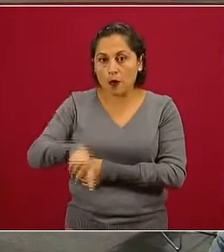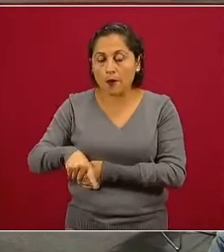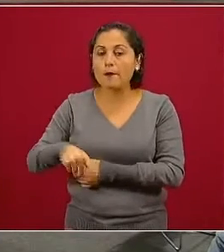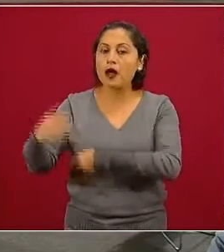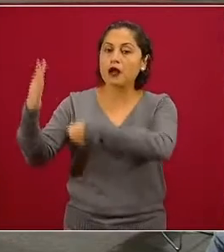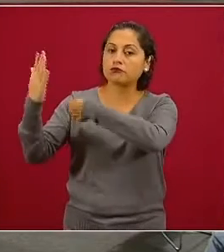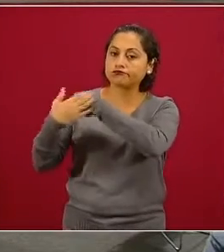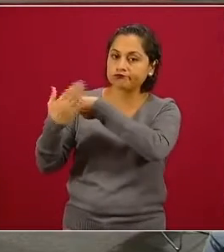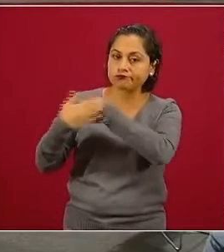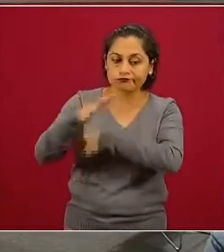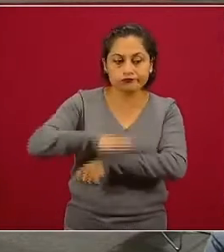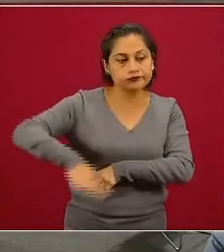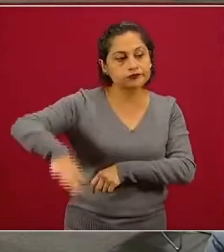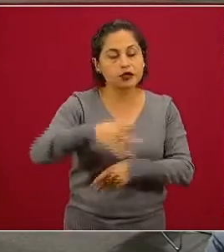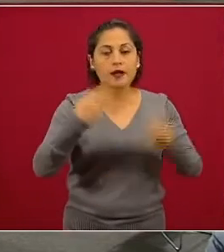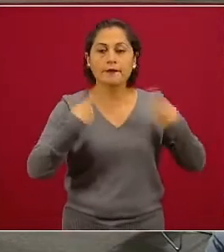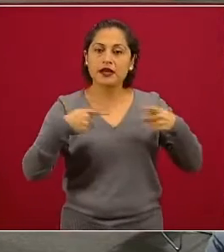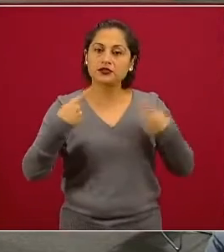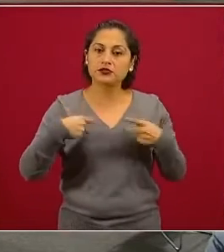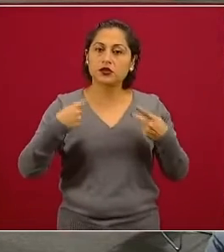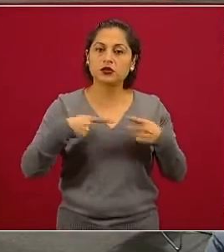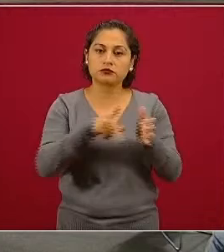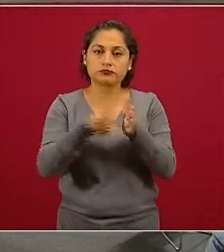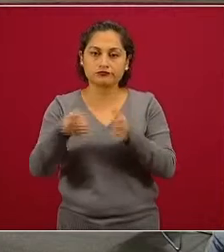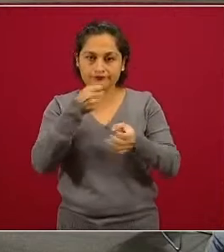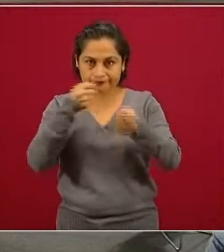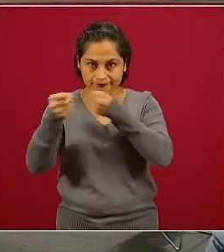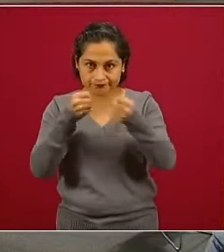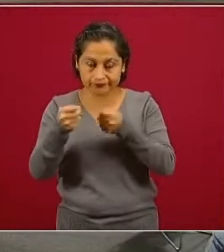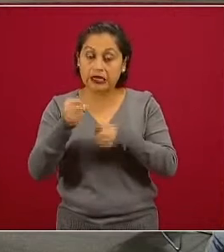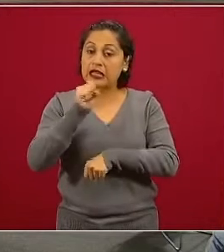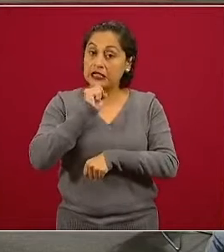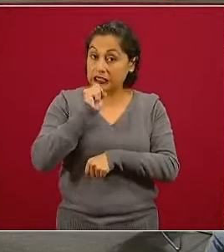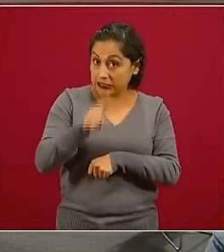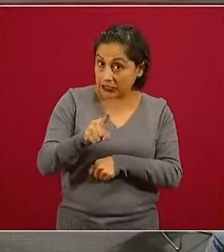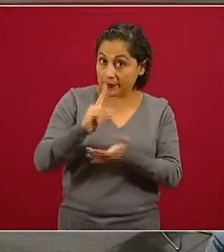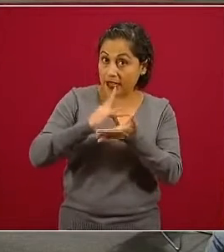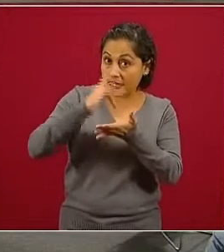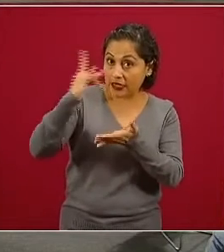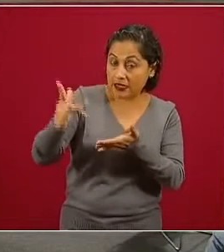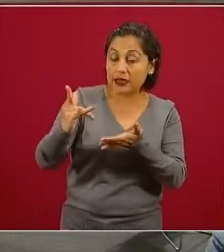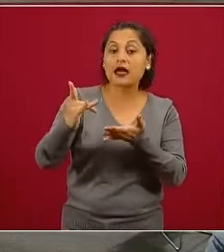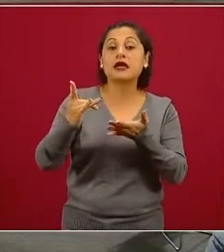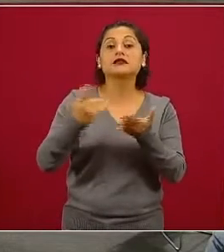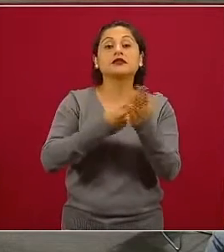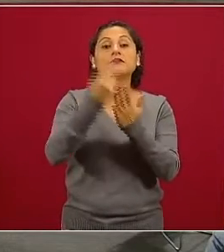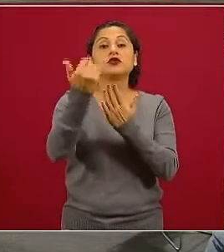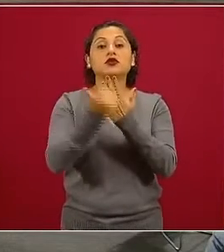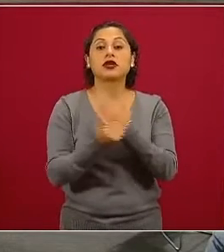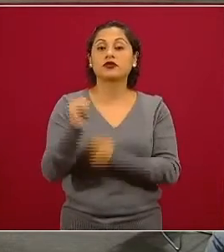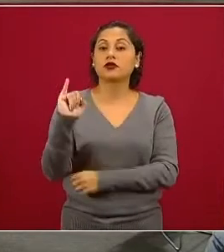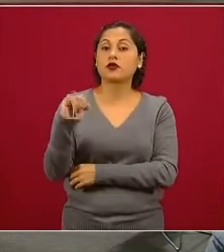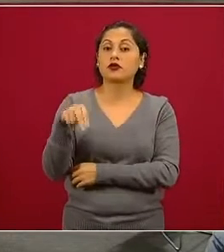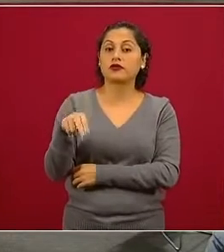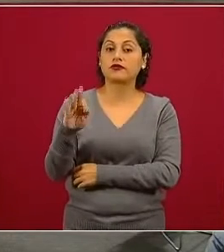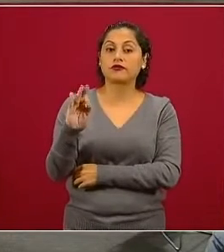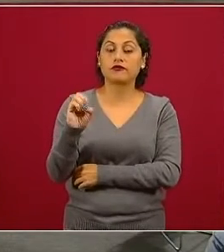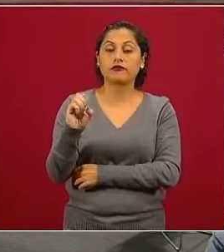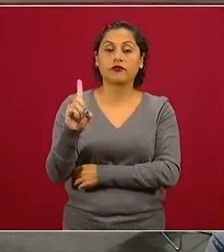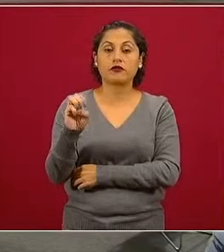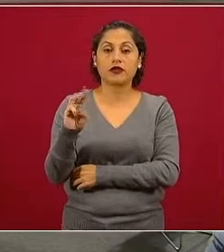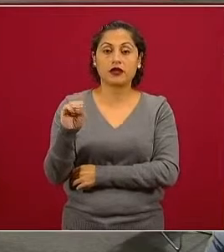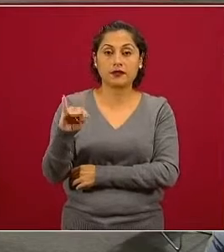Muchas gracias, señor Zuma. Maestro Villamil, adelante, por favor. Sí, muchas gracias, querido Hugo. Muchas gracias